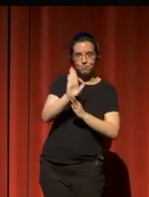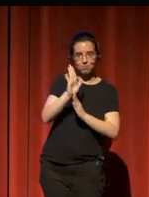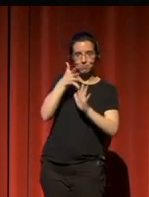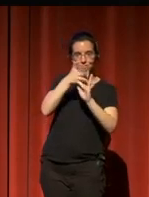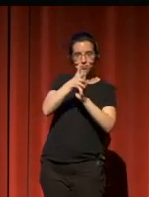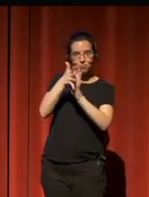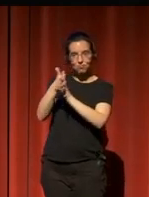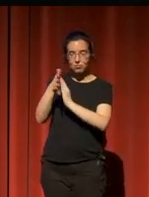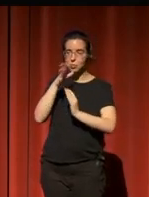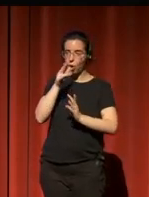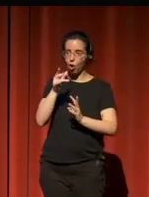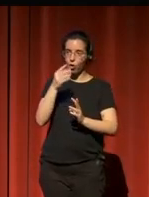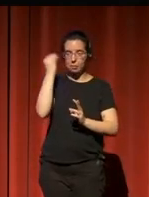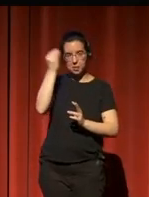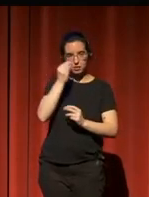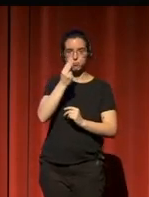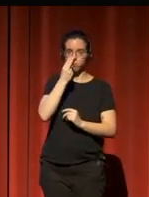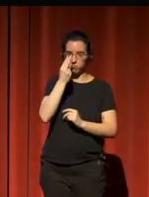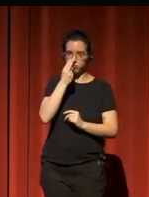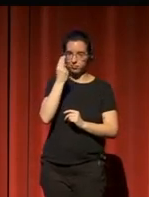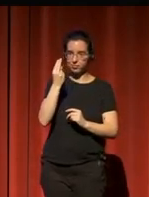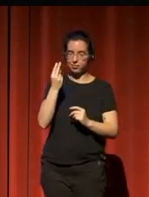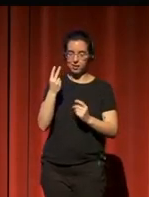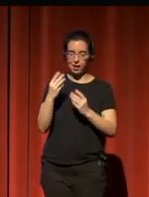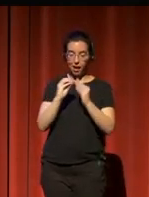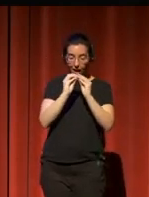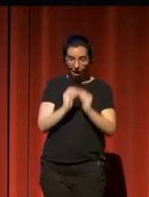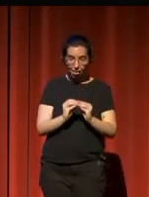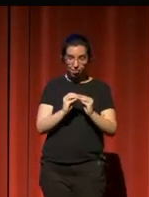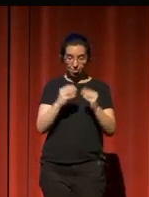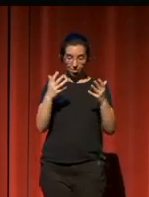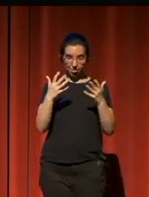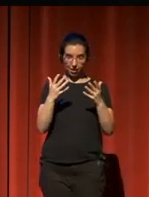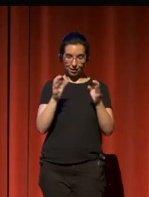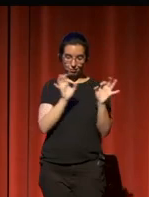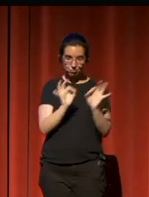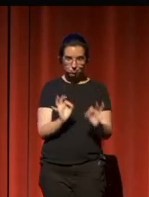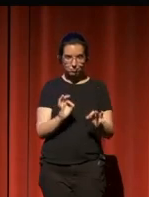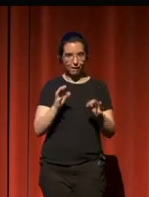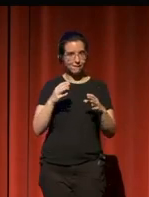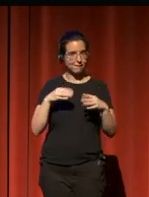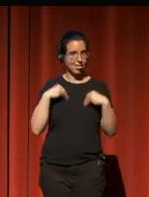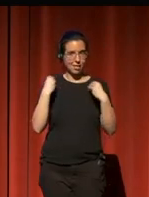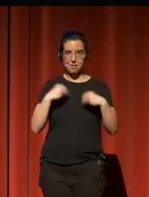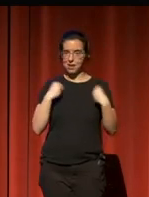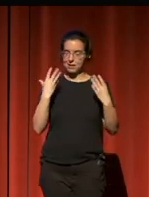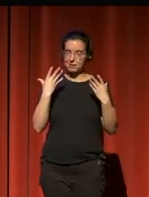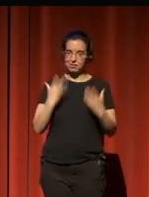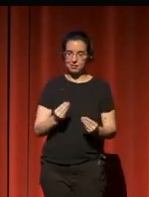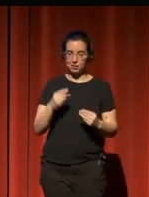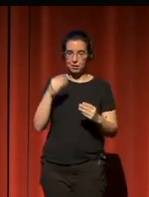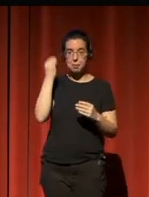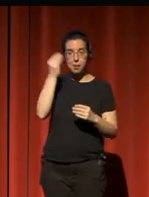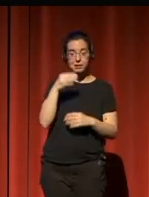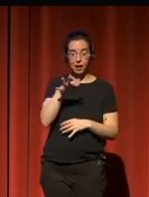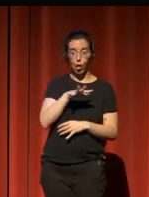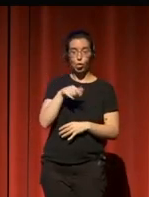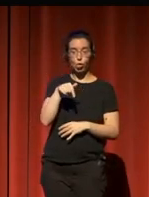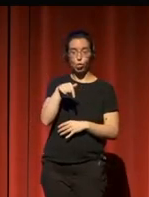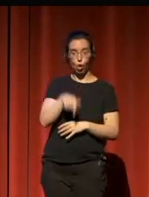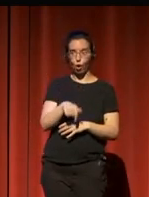interesante nos hemos divertido mucho haciéndolo eh Y creemos que es el sitio ideal donde poder